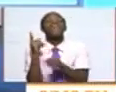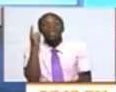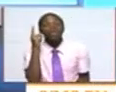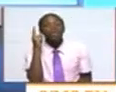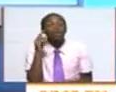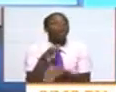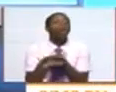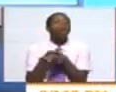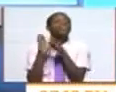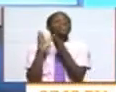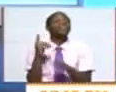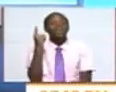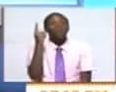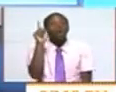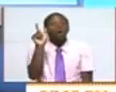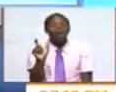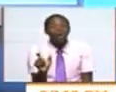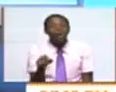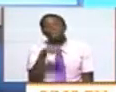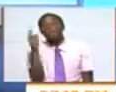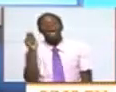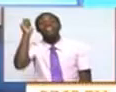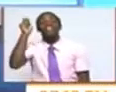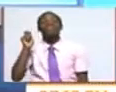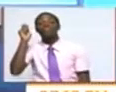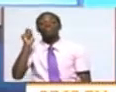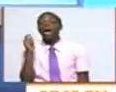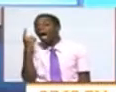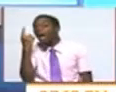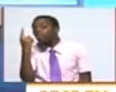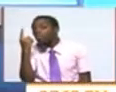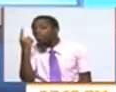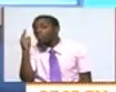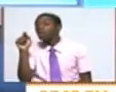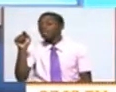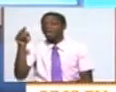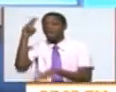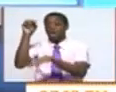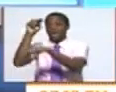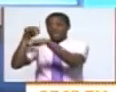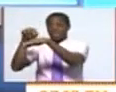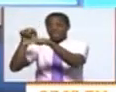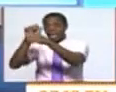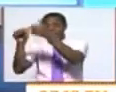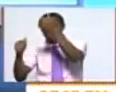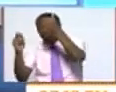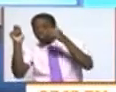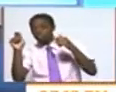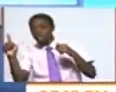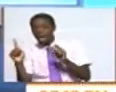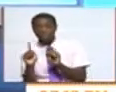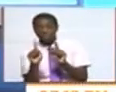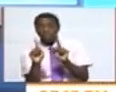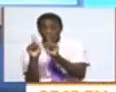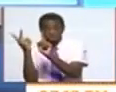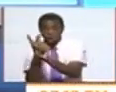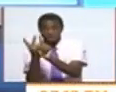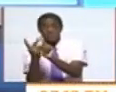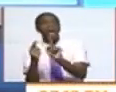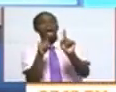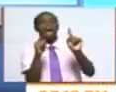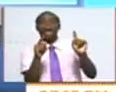un gobernador y un diputado, vicepresidente de la Asamblea Nacional, ahora tomándose fotos con